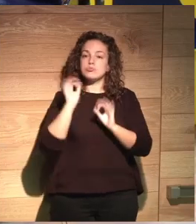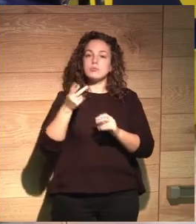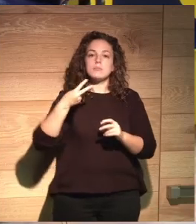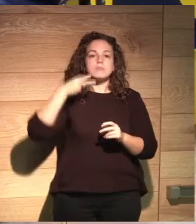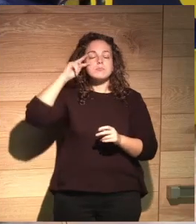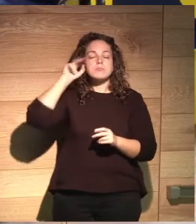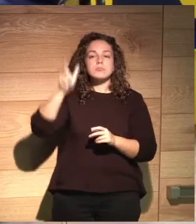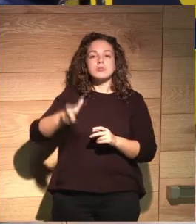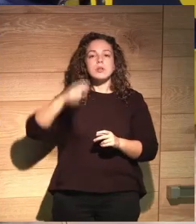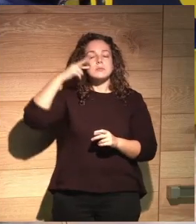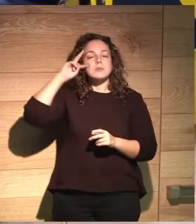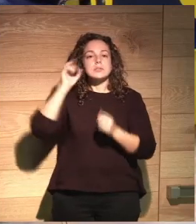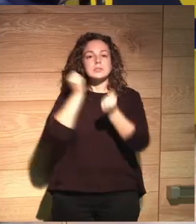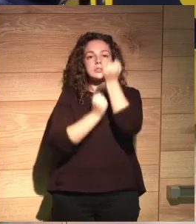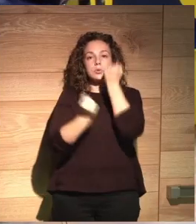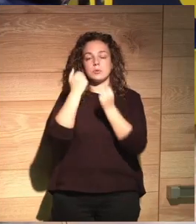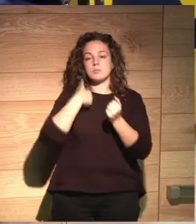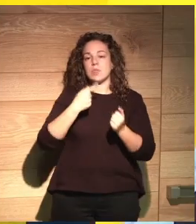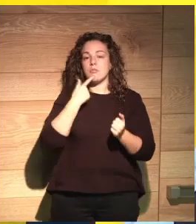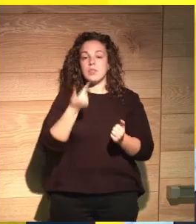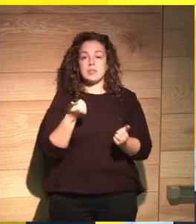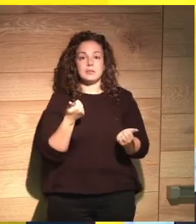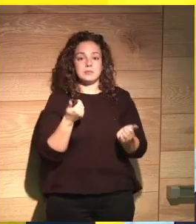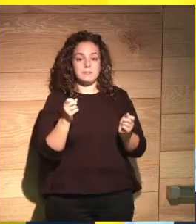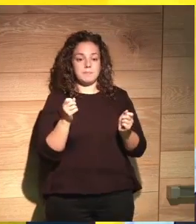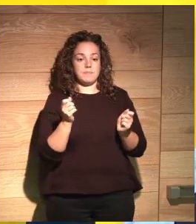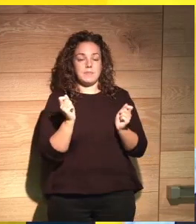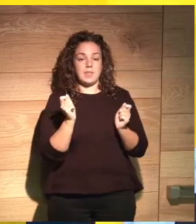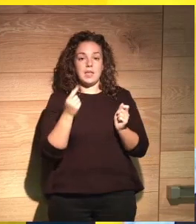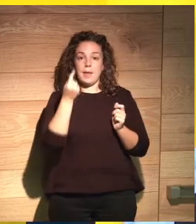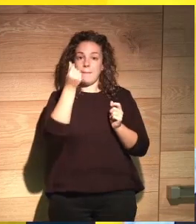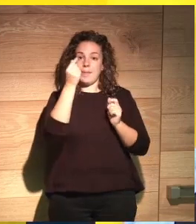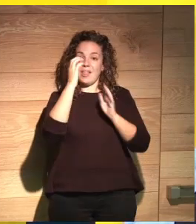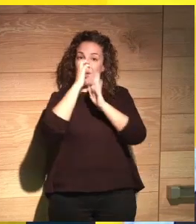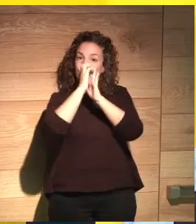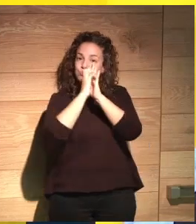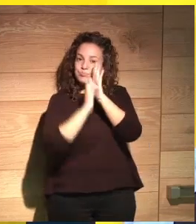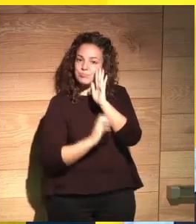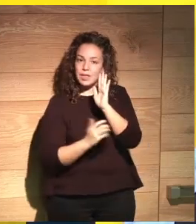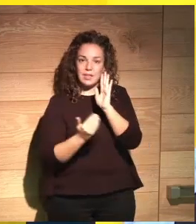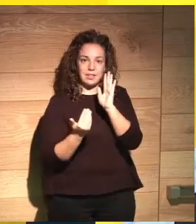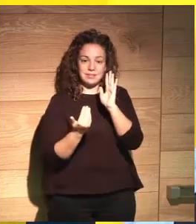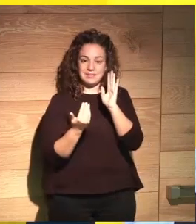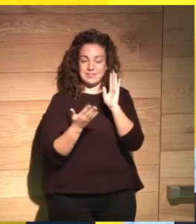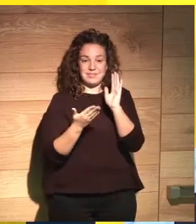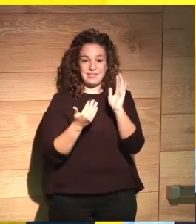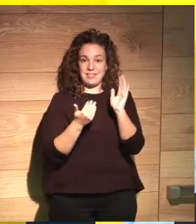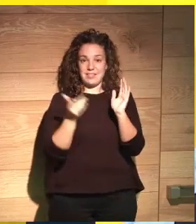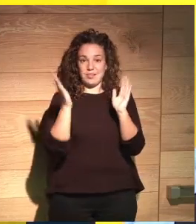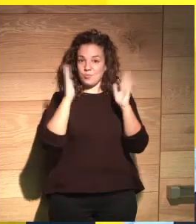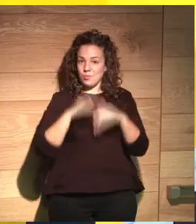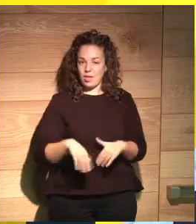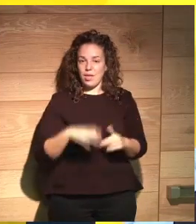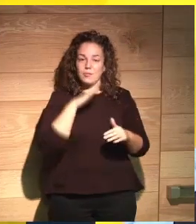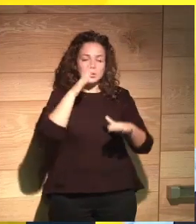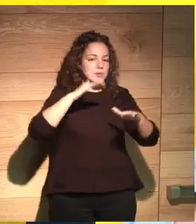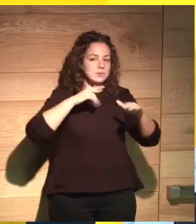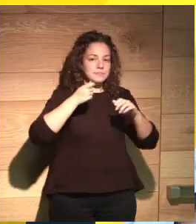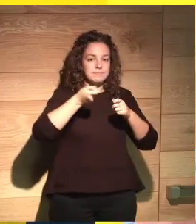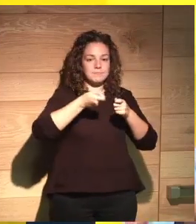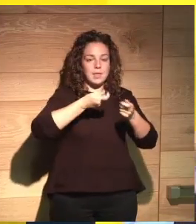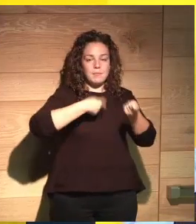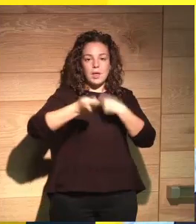todavía escaso impacto que está teniendo en la bajada de los precios apenas ahí y si se está moviendo mucho el